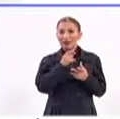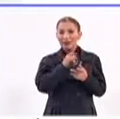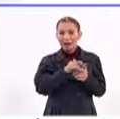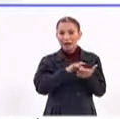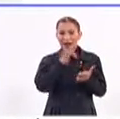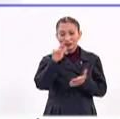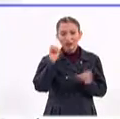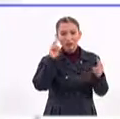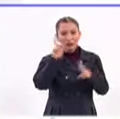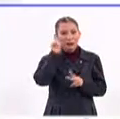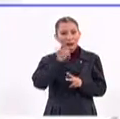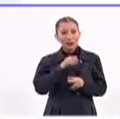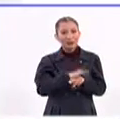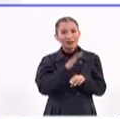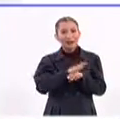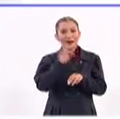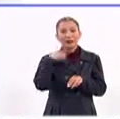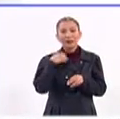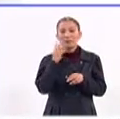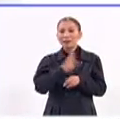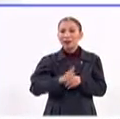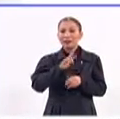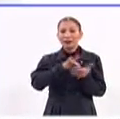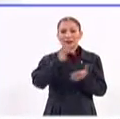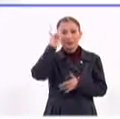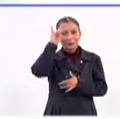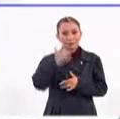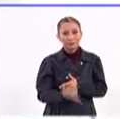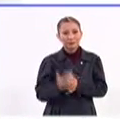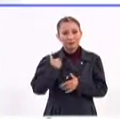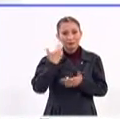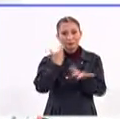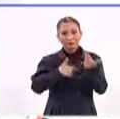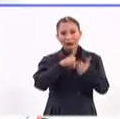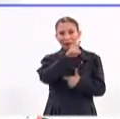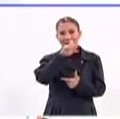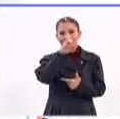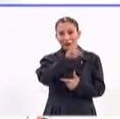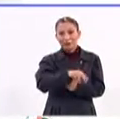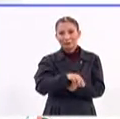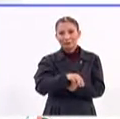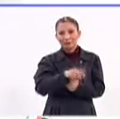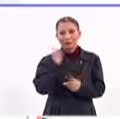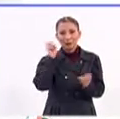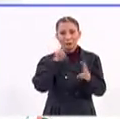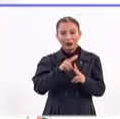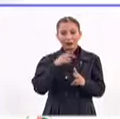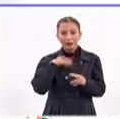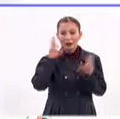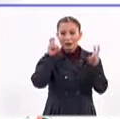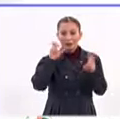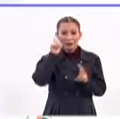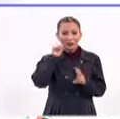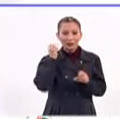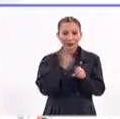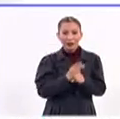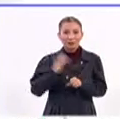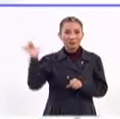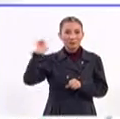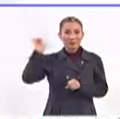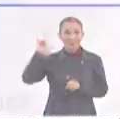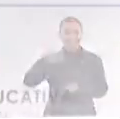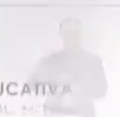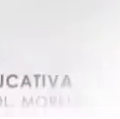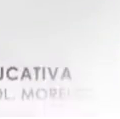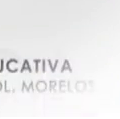Educativa. Gracias, nos vemos mañana. Pasen un excelente martes. Gracias a Griselda Yebra, que se encuentra en la Lengua de Señas Mexicana. Nos vemos con más temas mañana temprano.